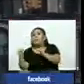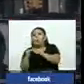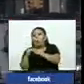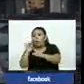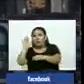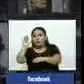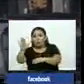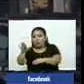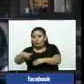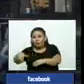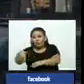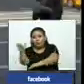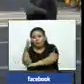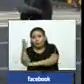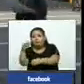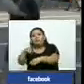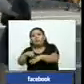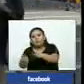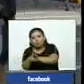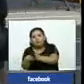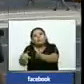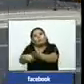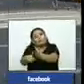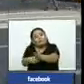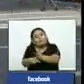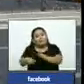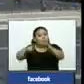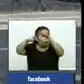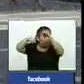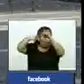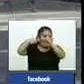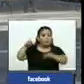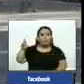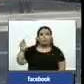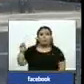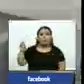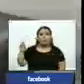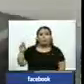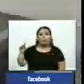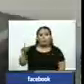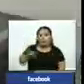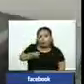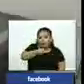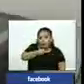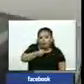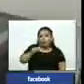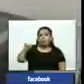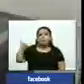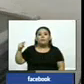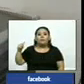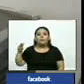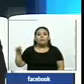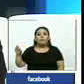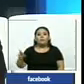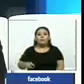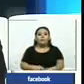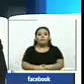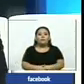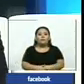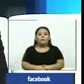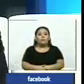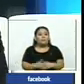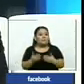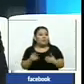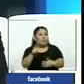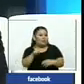desde el extranjero diputados y alcaldes. Con imágenes de Roberto Martínez, Sigmar Batres, Noticiero Hechos.